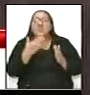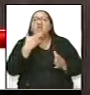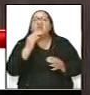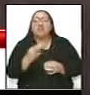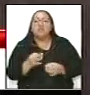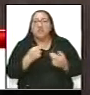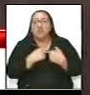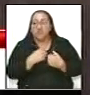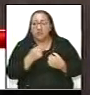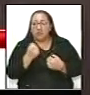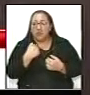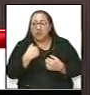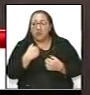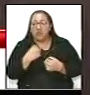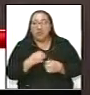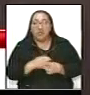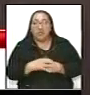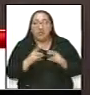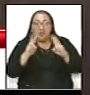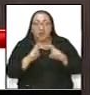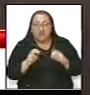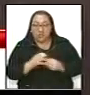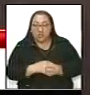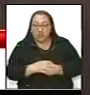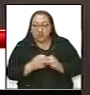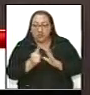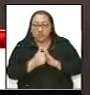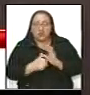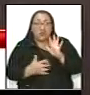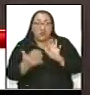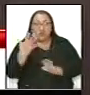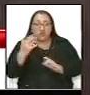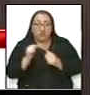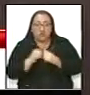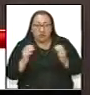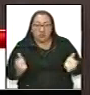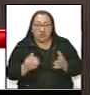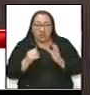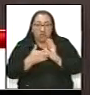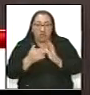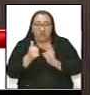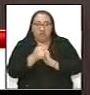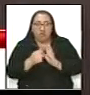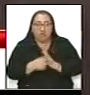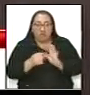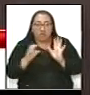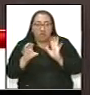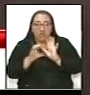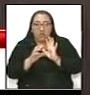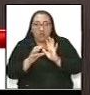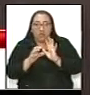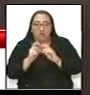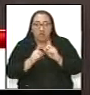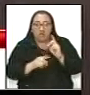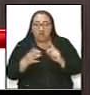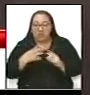órgano consultivo? ¿Quién es el órgano que evalúa? En el artículo 15, la promoción de la exhibición, artículo, se menciona que las salas